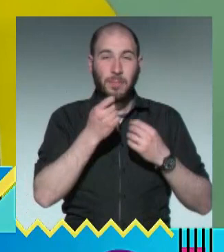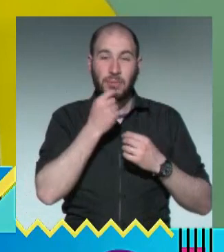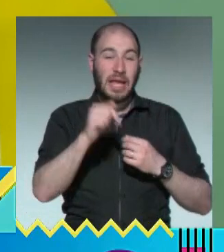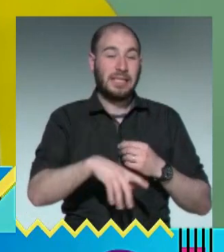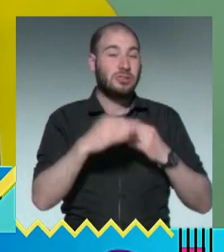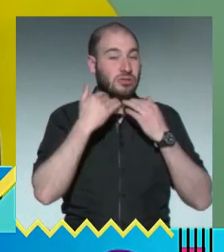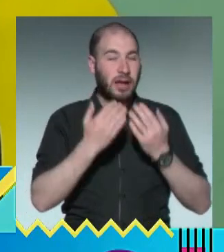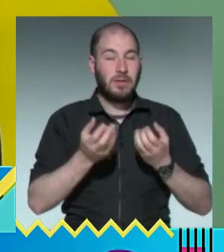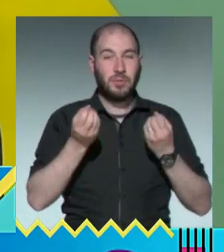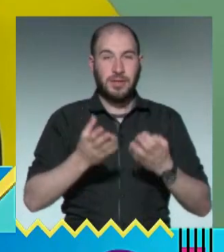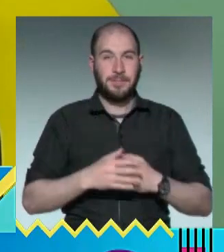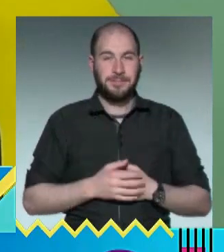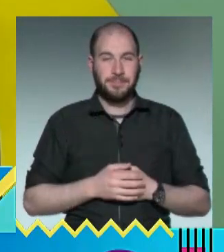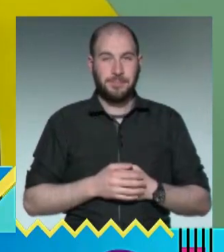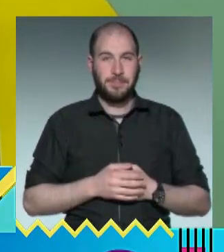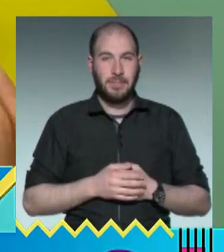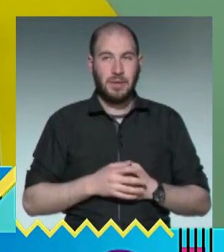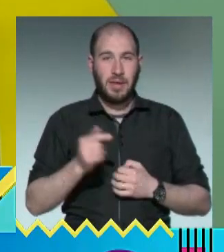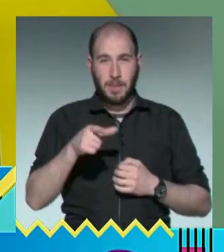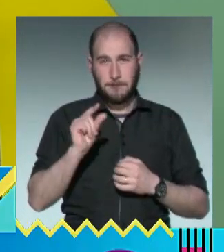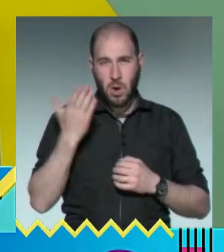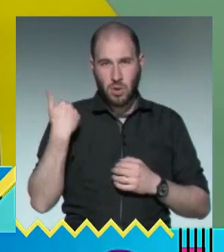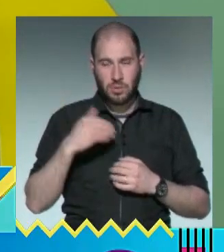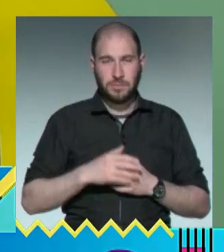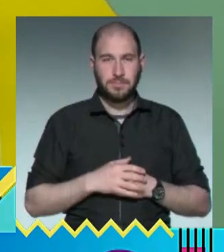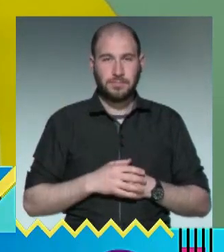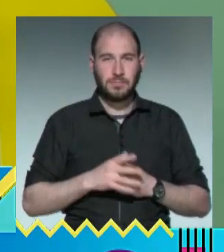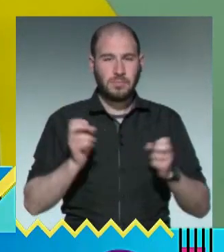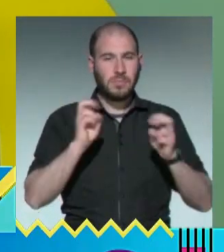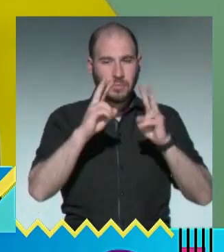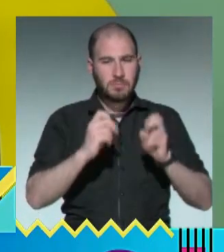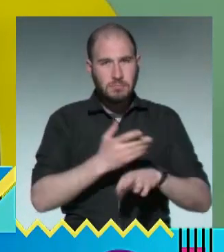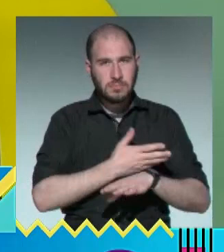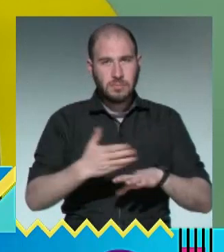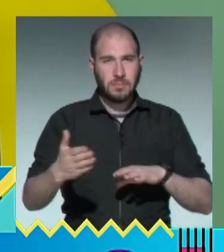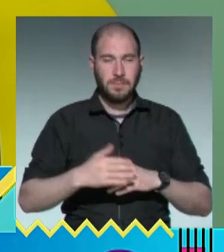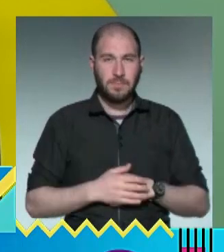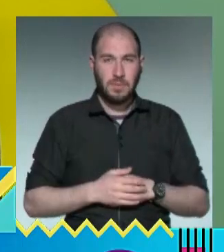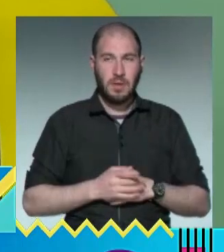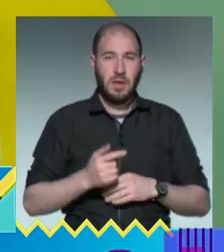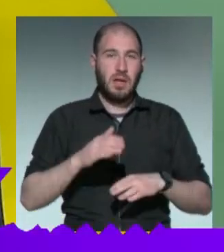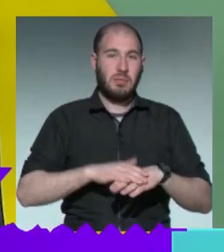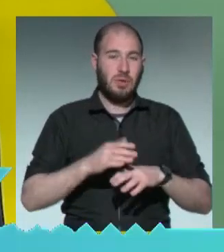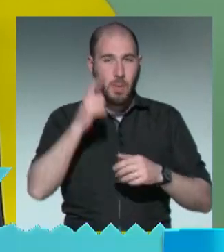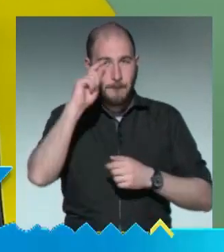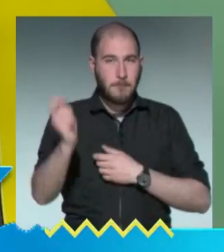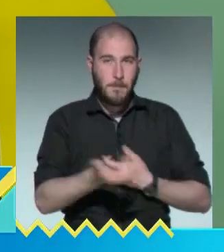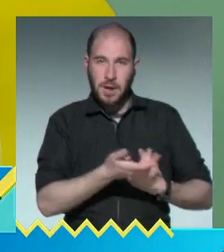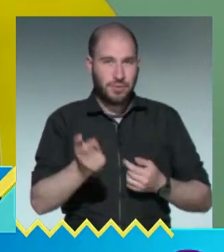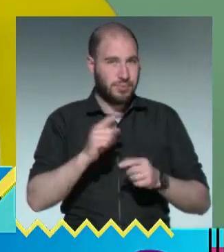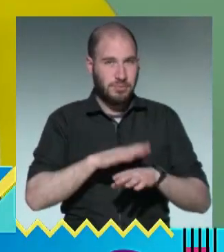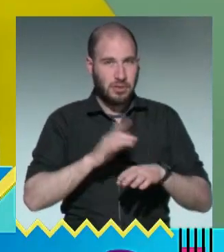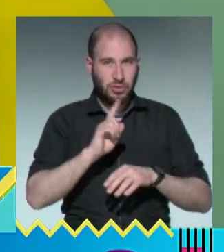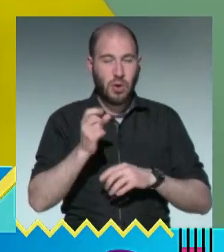este en particular porque, bueno, es muy reciente, todavía está en tema de investigación. No nos compete a los bomberos, Claro, por lo menos por lo